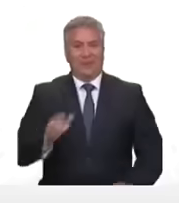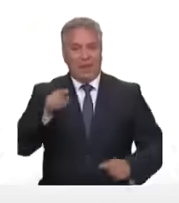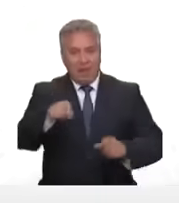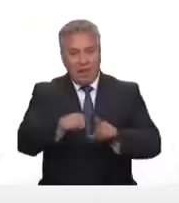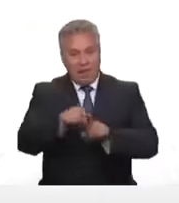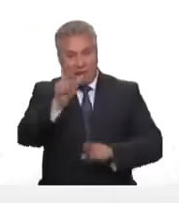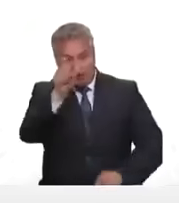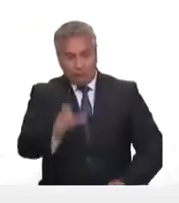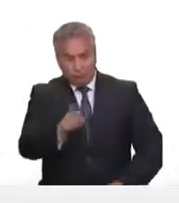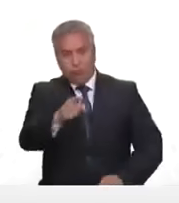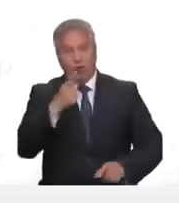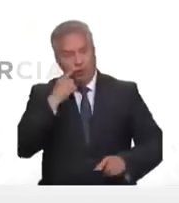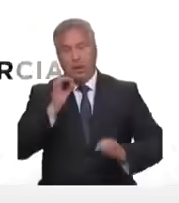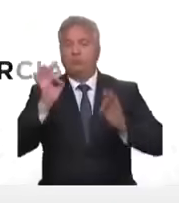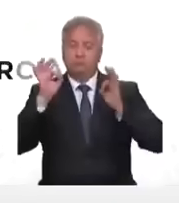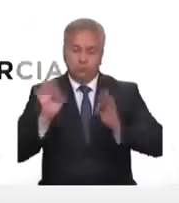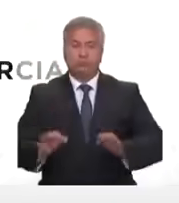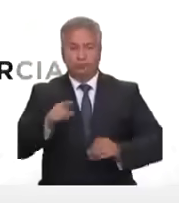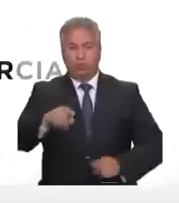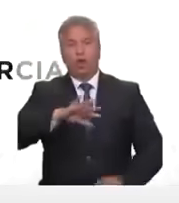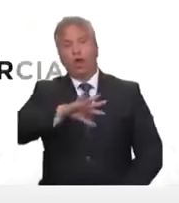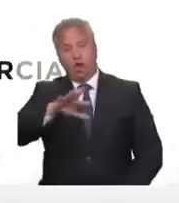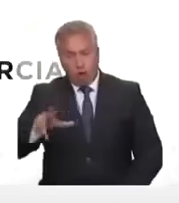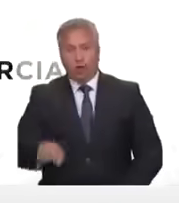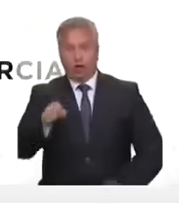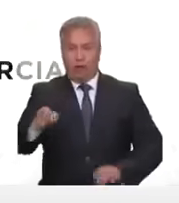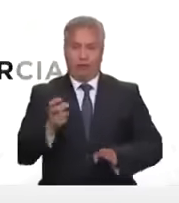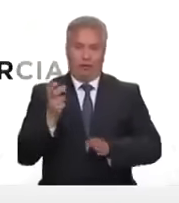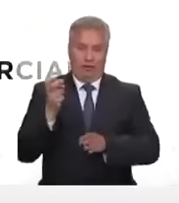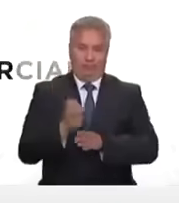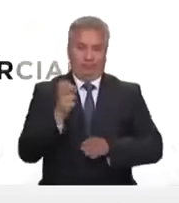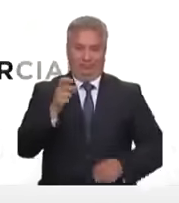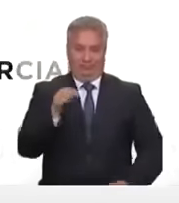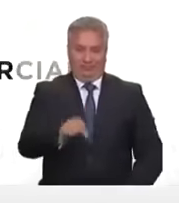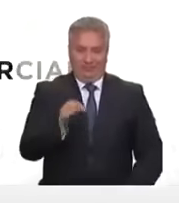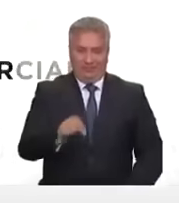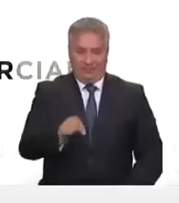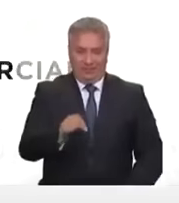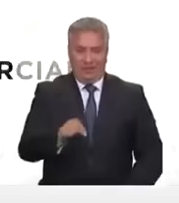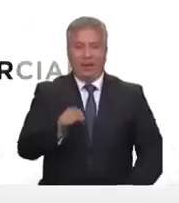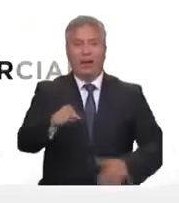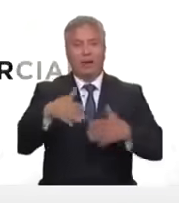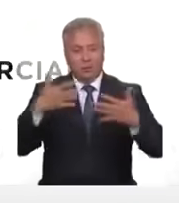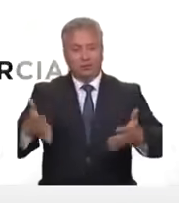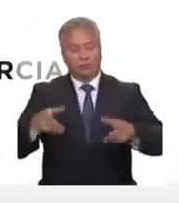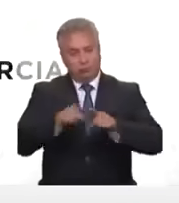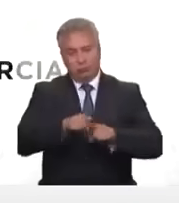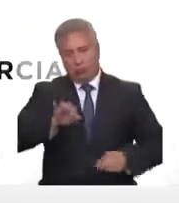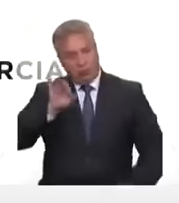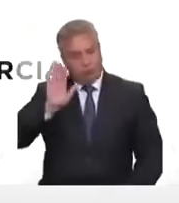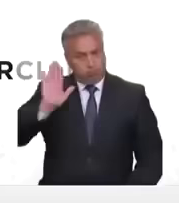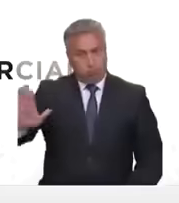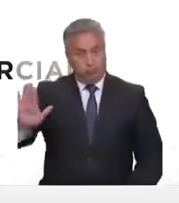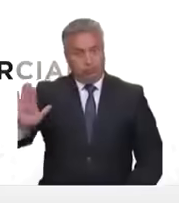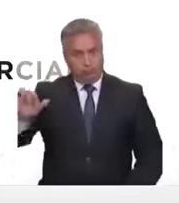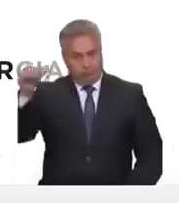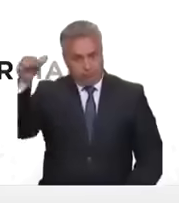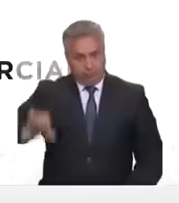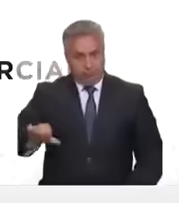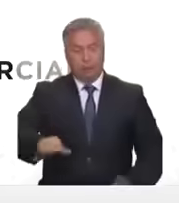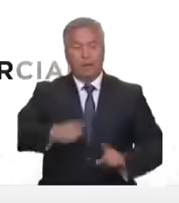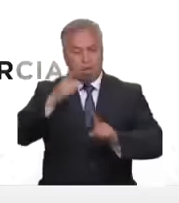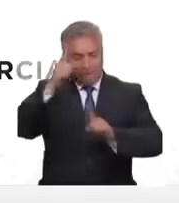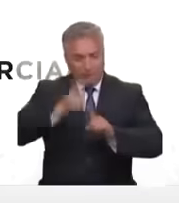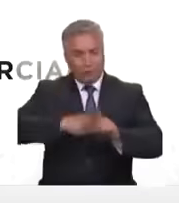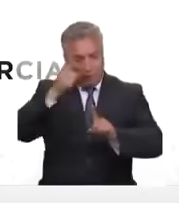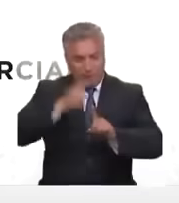fue formalizado por el delito de robo en lugar no habitado y quedó con la medida cautelar de arresto domiciliario parcial, firma mensual